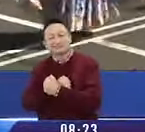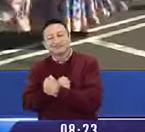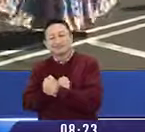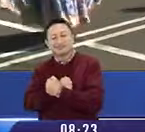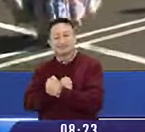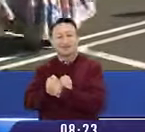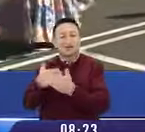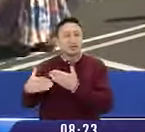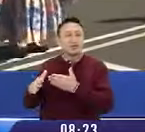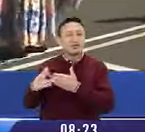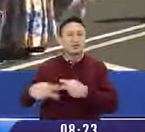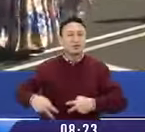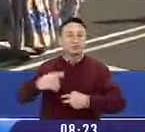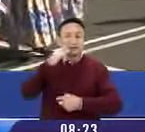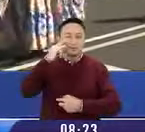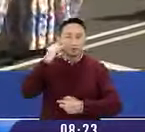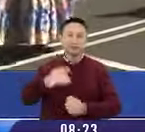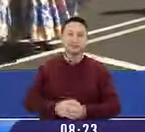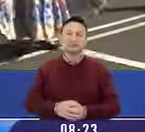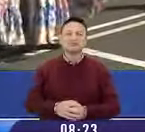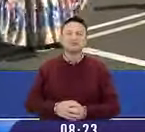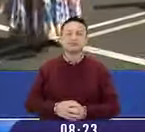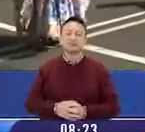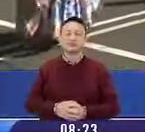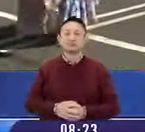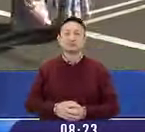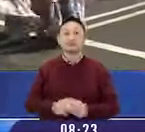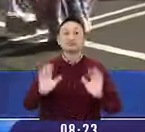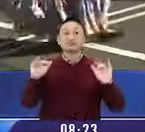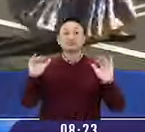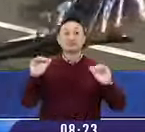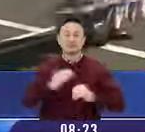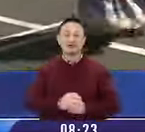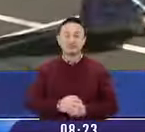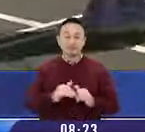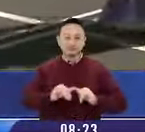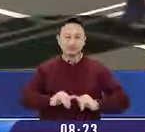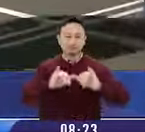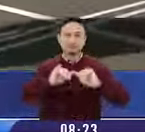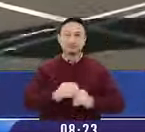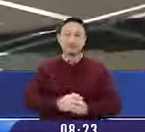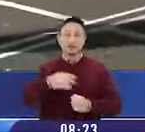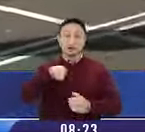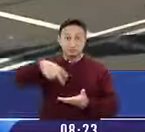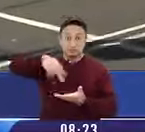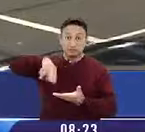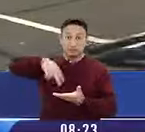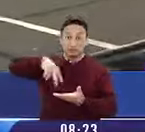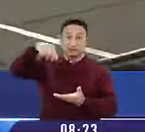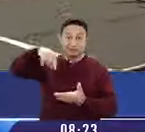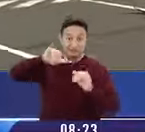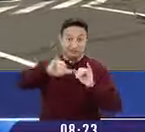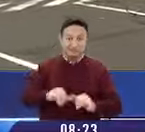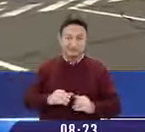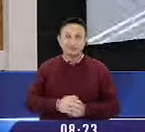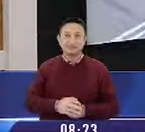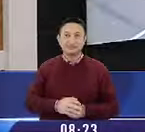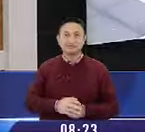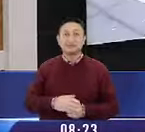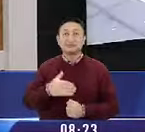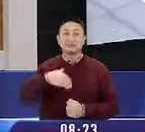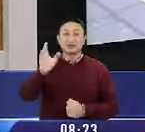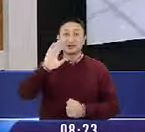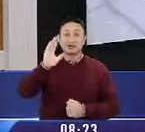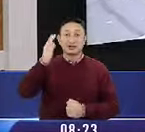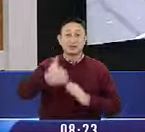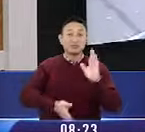durante toda la niñez y juventud y hasta el día de hoy. Con esa información, Robert, regreso con ustedes. Yo me pongo a bailar con las abuelitas también. Y yo sí, de aquí voy de largo